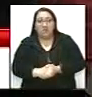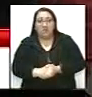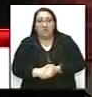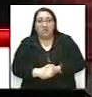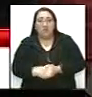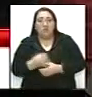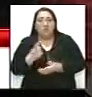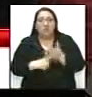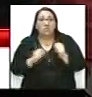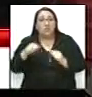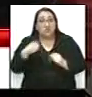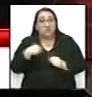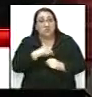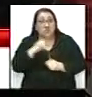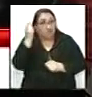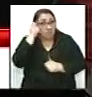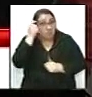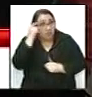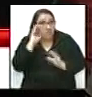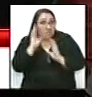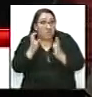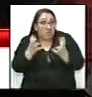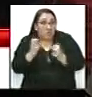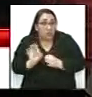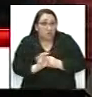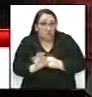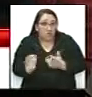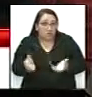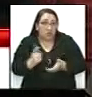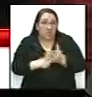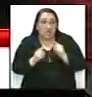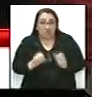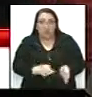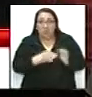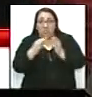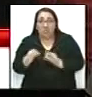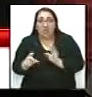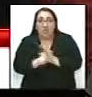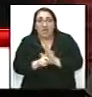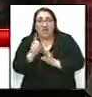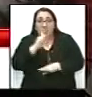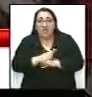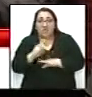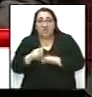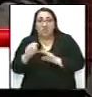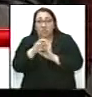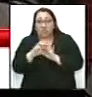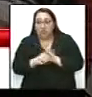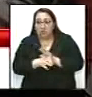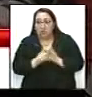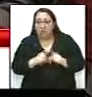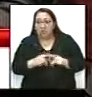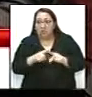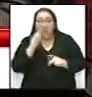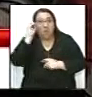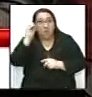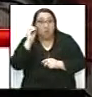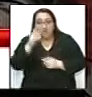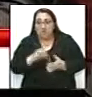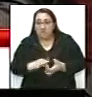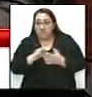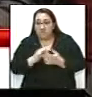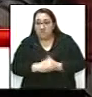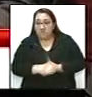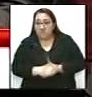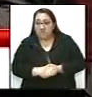estamos pensando, o se ha decidido, que esto pase una ley de desarrollo constitucional, tal vez la opinión